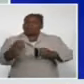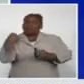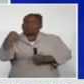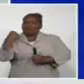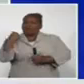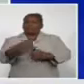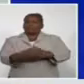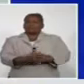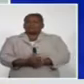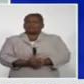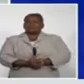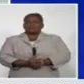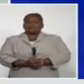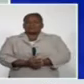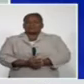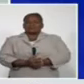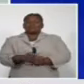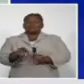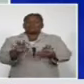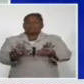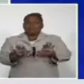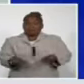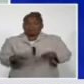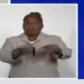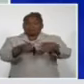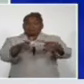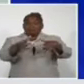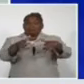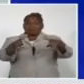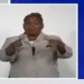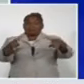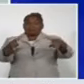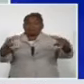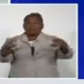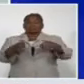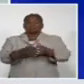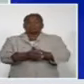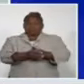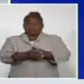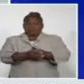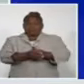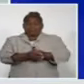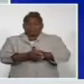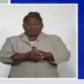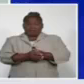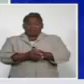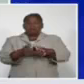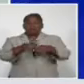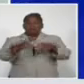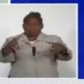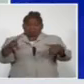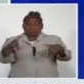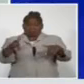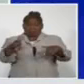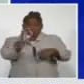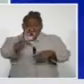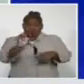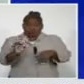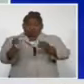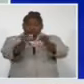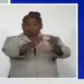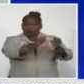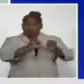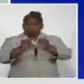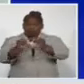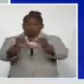para evitar que se incremente la transmisión. El mayor número, donde además ha tenido transmisión importante,